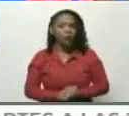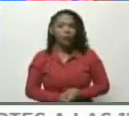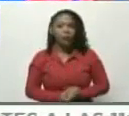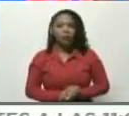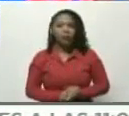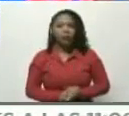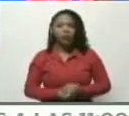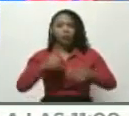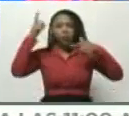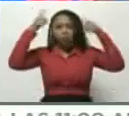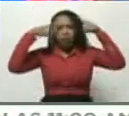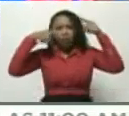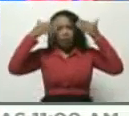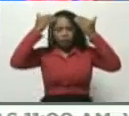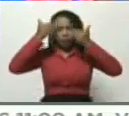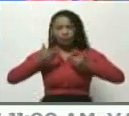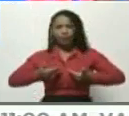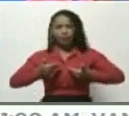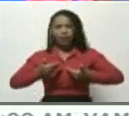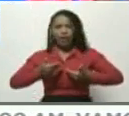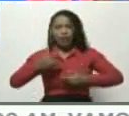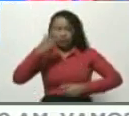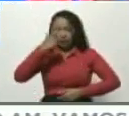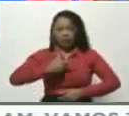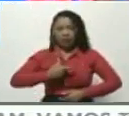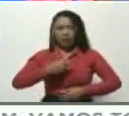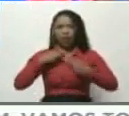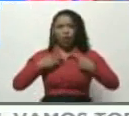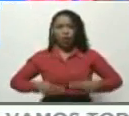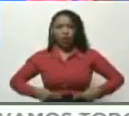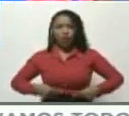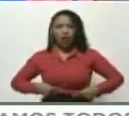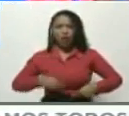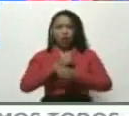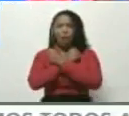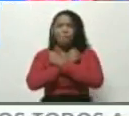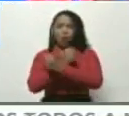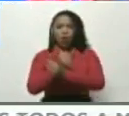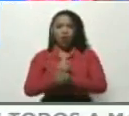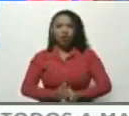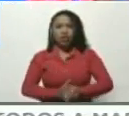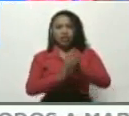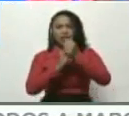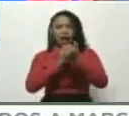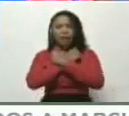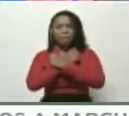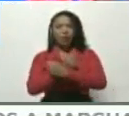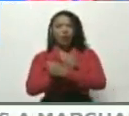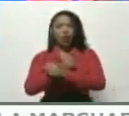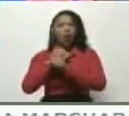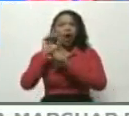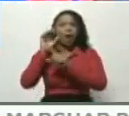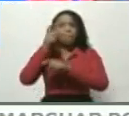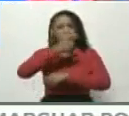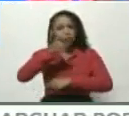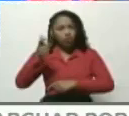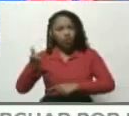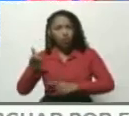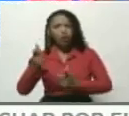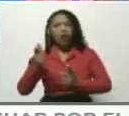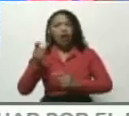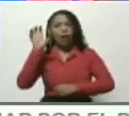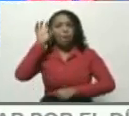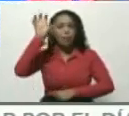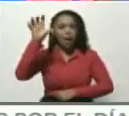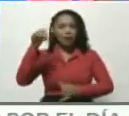El chavista es un ser humano amoroso, lo guía el amor por el prójimo, por la patria,